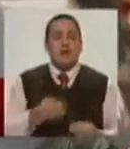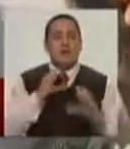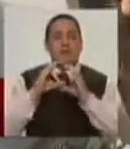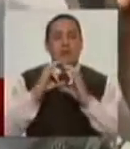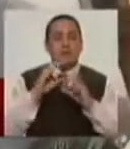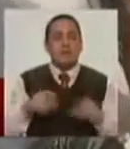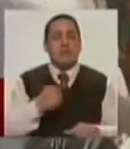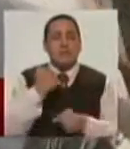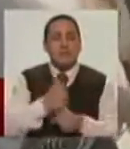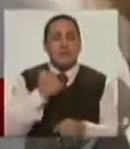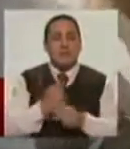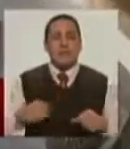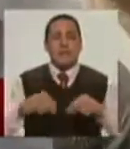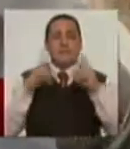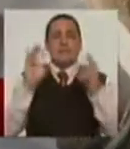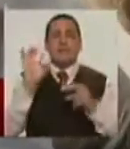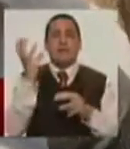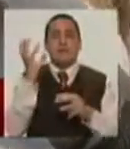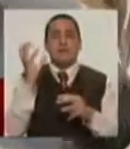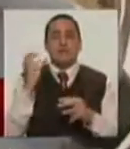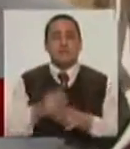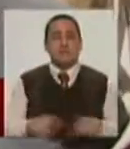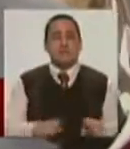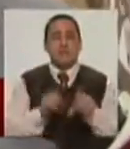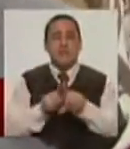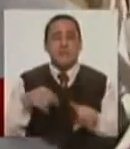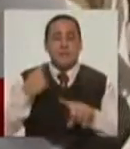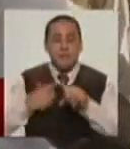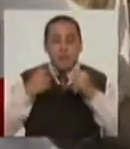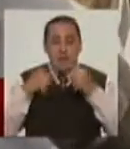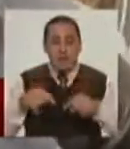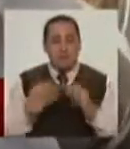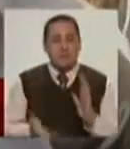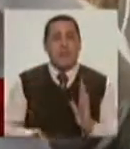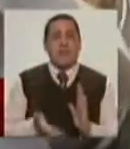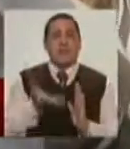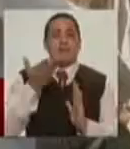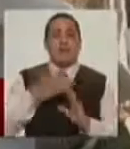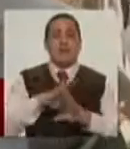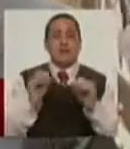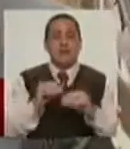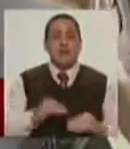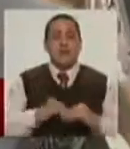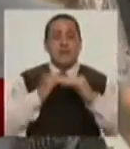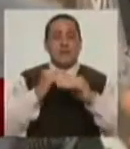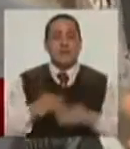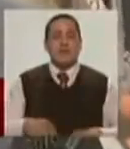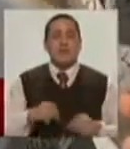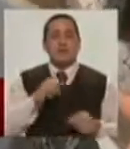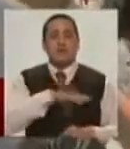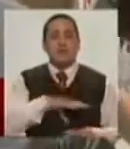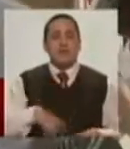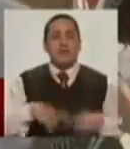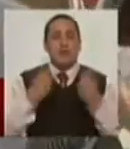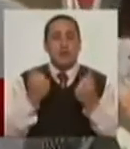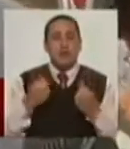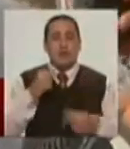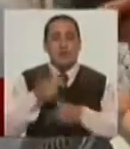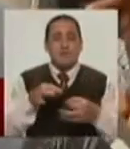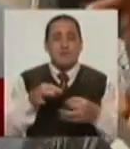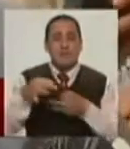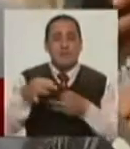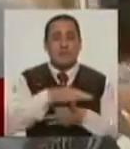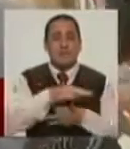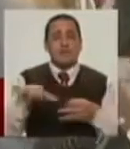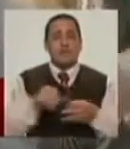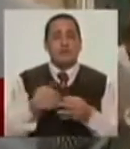comunicaciones, vamos a trabajar el tema de electrificación rural. Por lo tanto, todo esto va a elevar el nivel socioeconómico de estas provincias y nos va